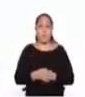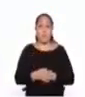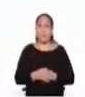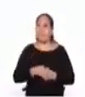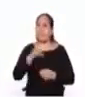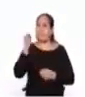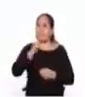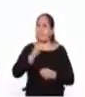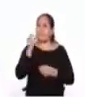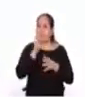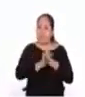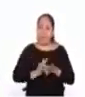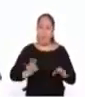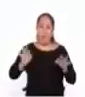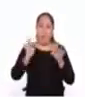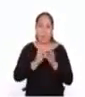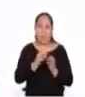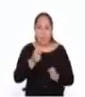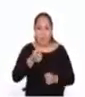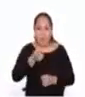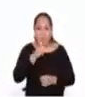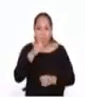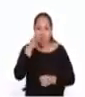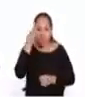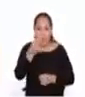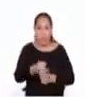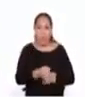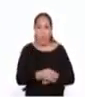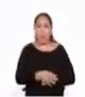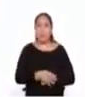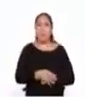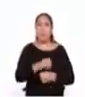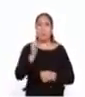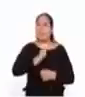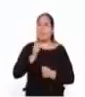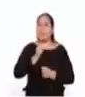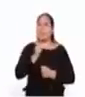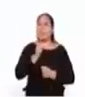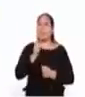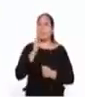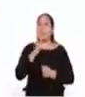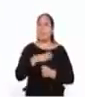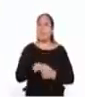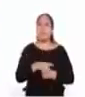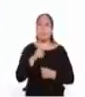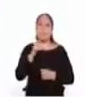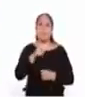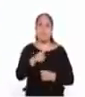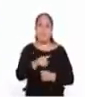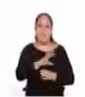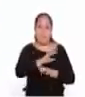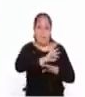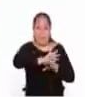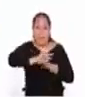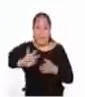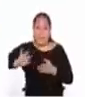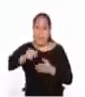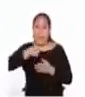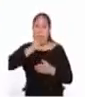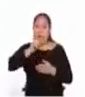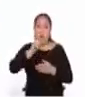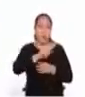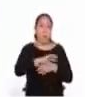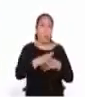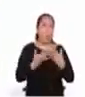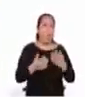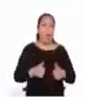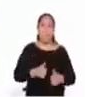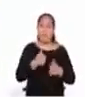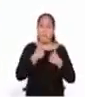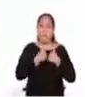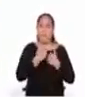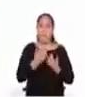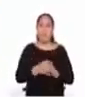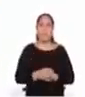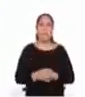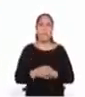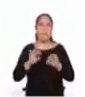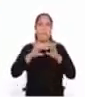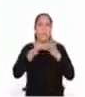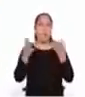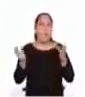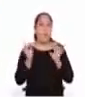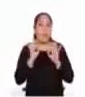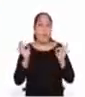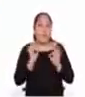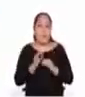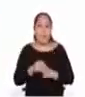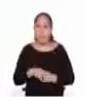Sí que era importante el agua, ¿verdad, chicos y chicas? ¡Así es! Sin el agua no existiría la vida, no existiría